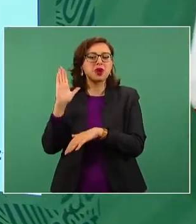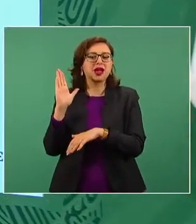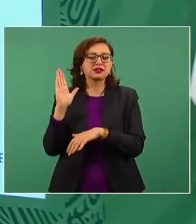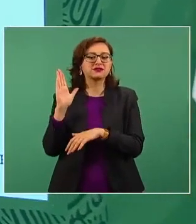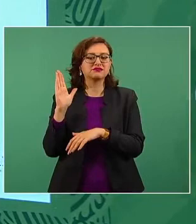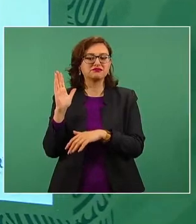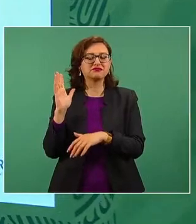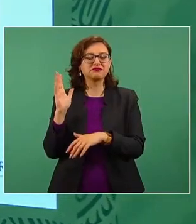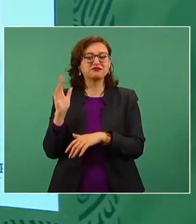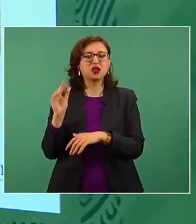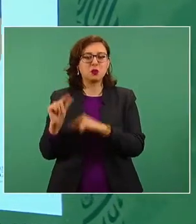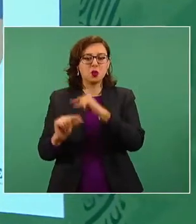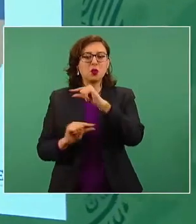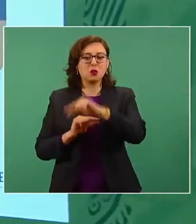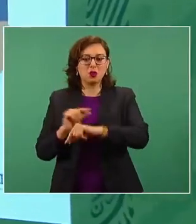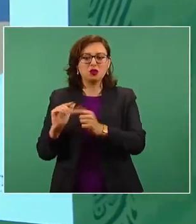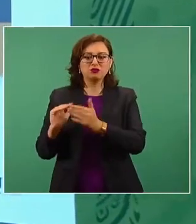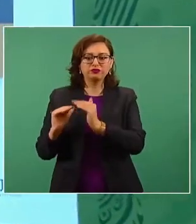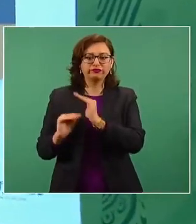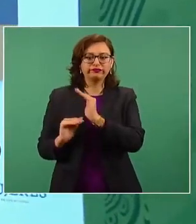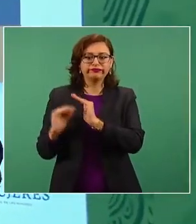país se